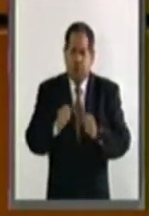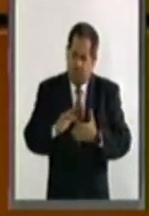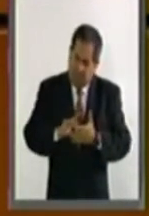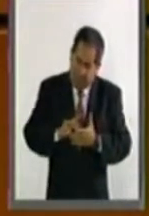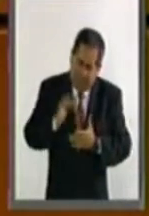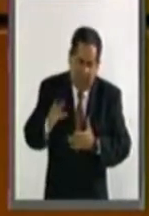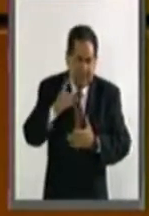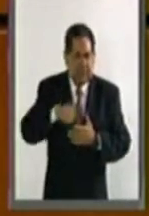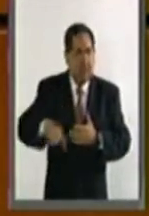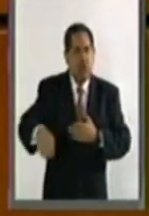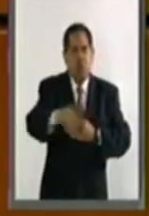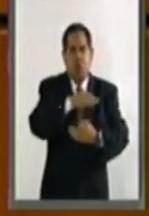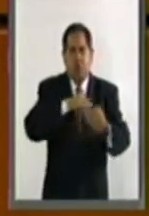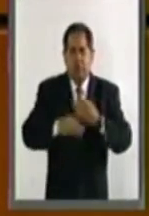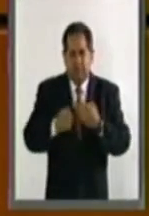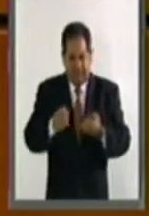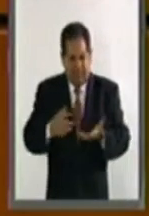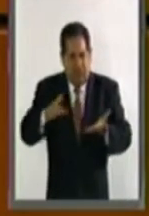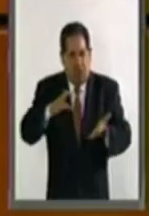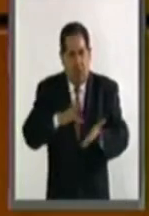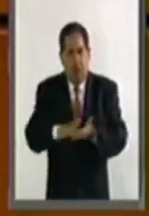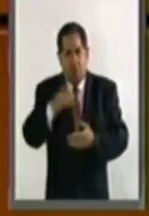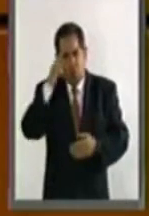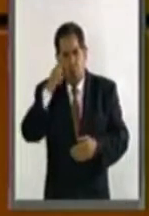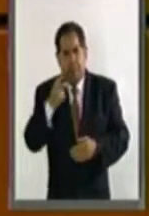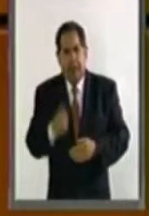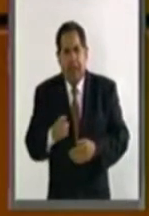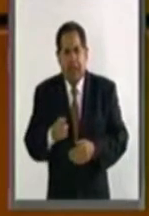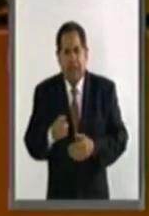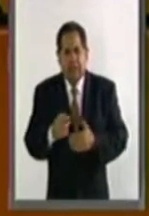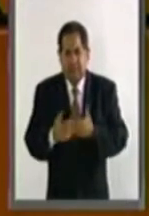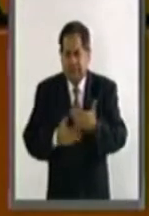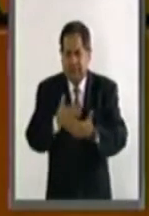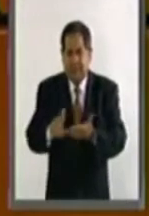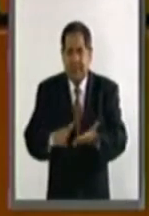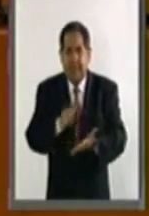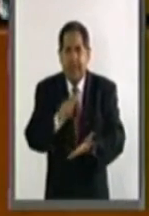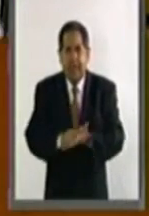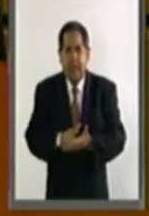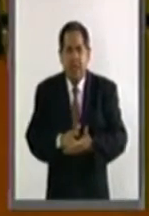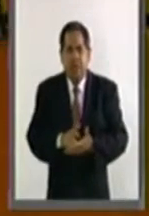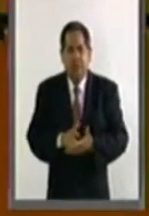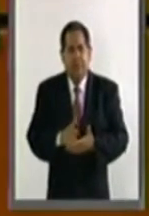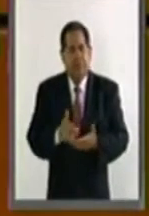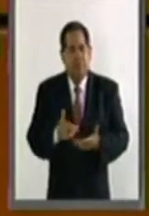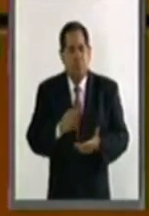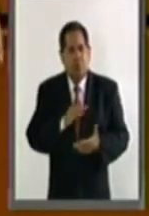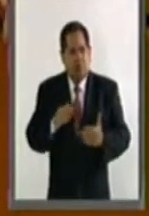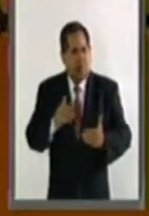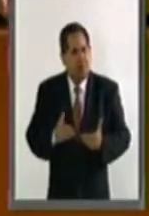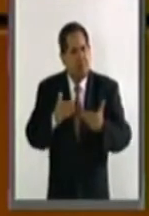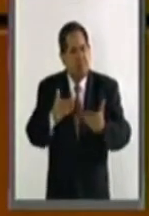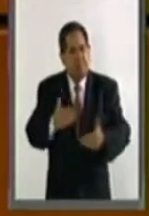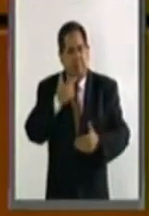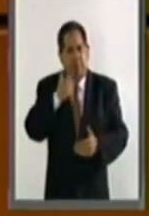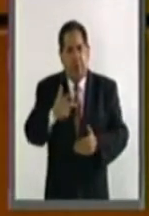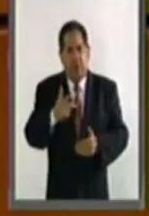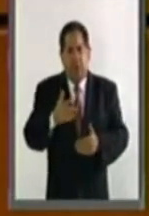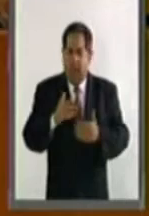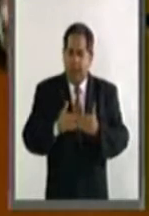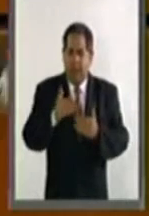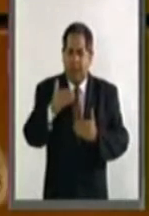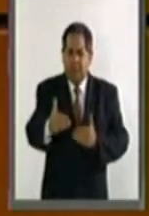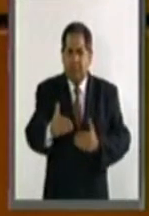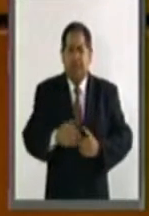todos ustedes ese apoyo que han dado para que esta ley tenga un gran